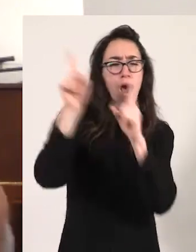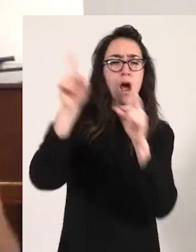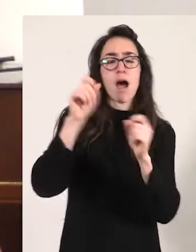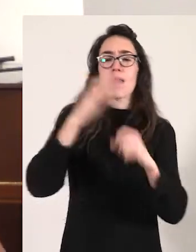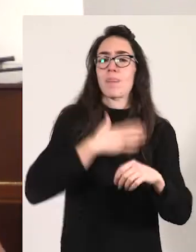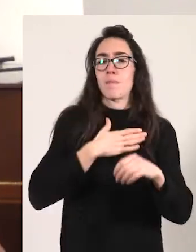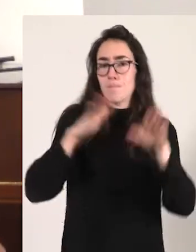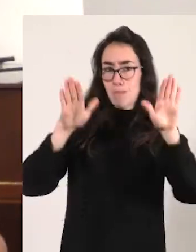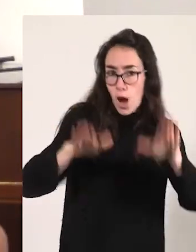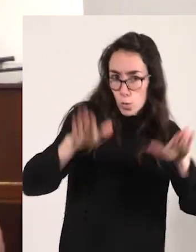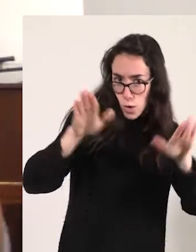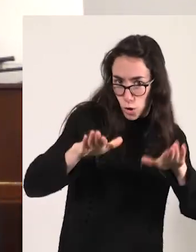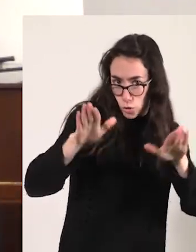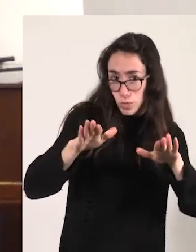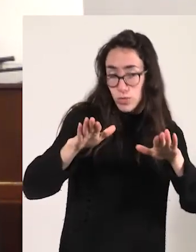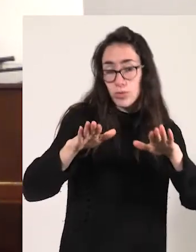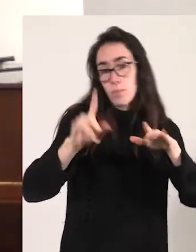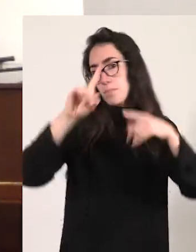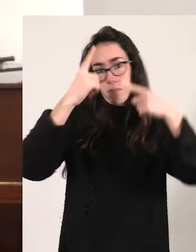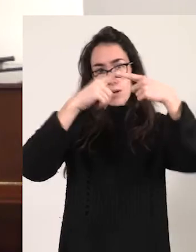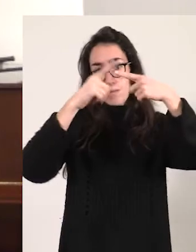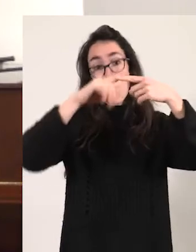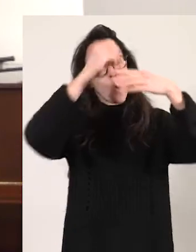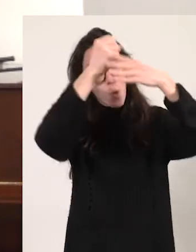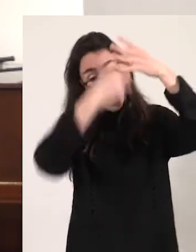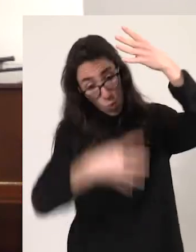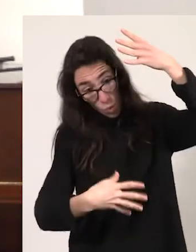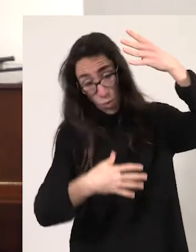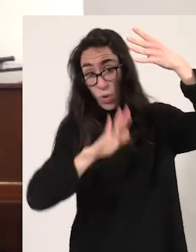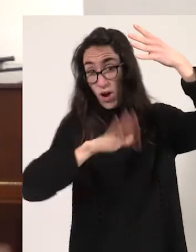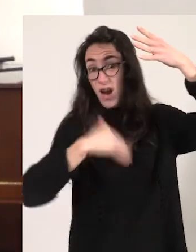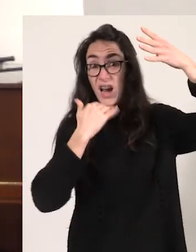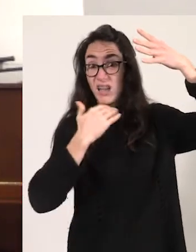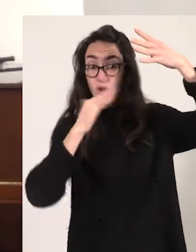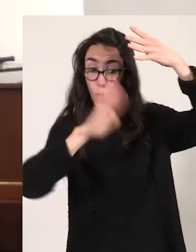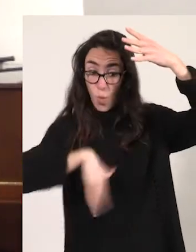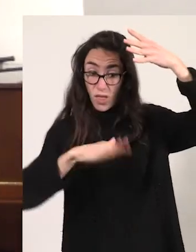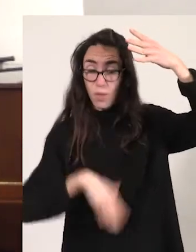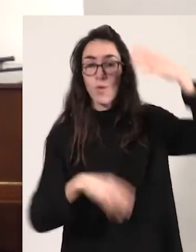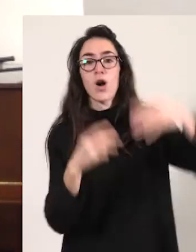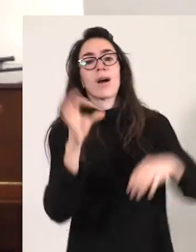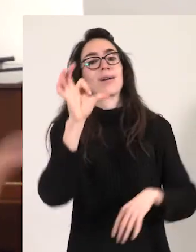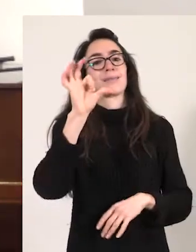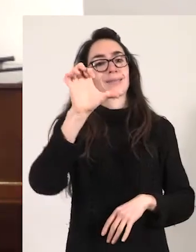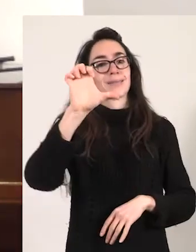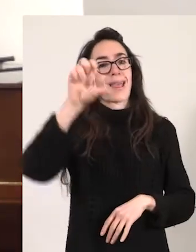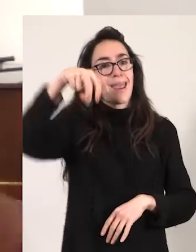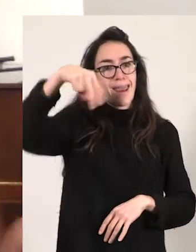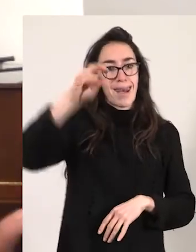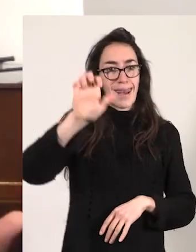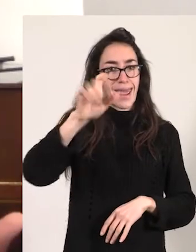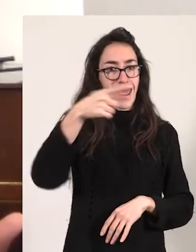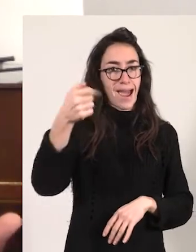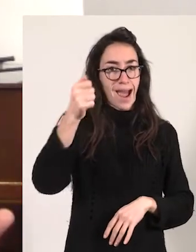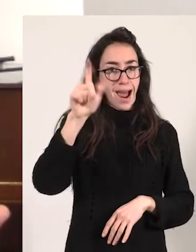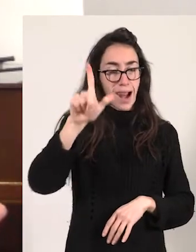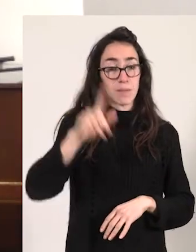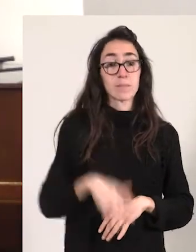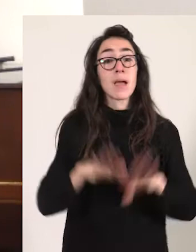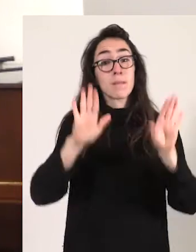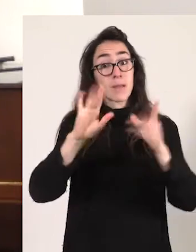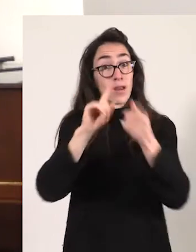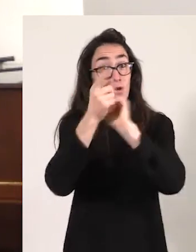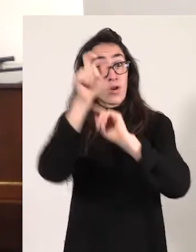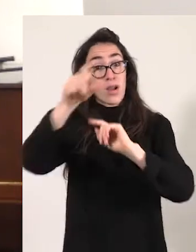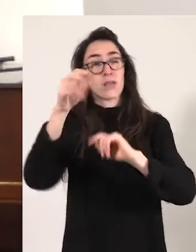personas era Marruecos, y luego ya mucho más abajo, como digo, en el puesto 30, Senegal. Entre medias había gente de otras muchas partes del planeta.